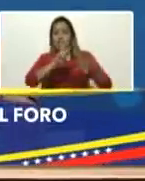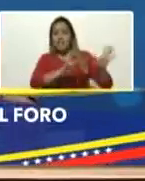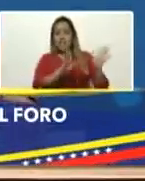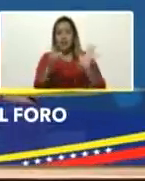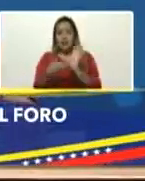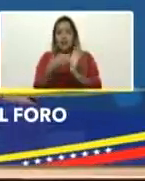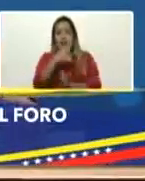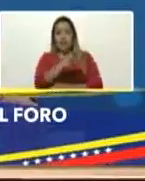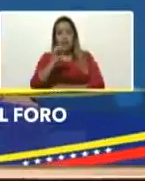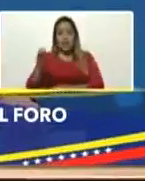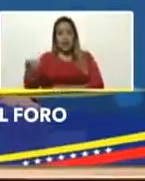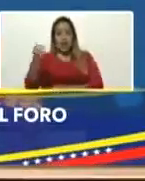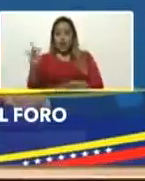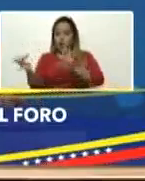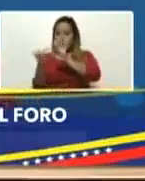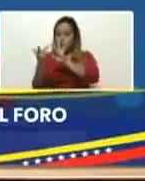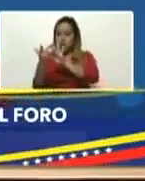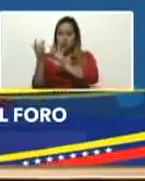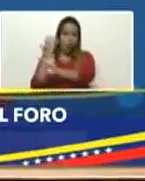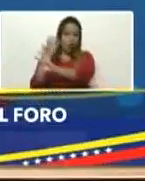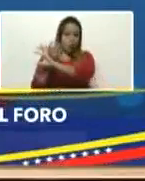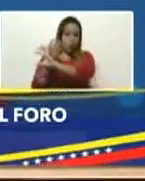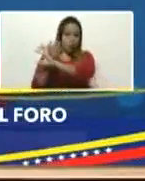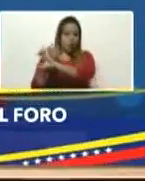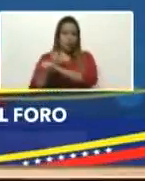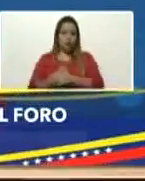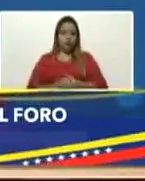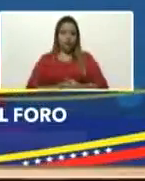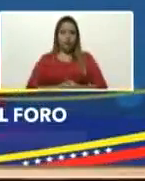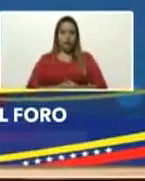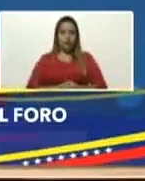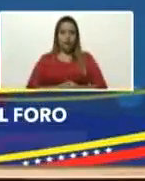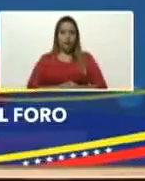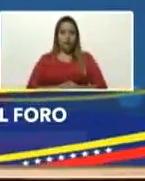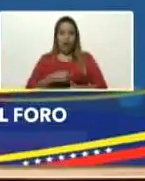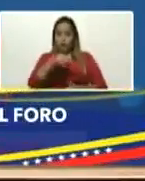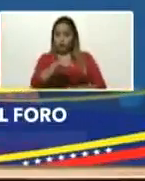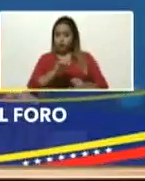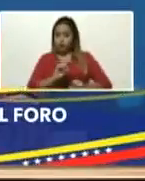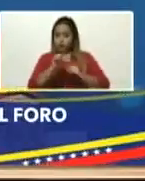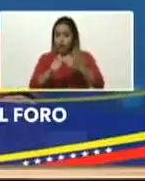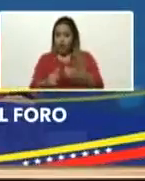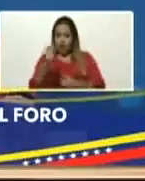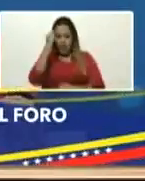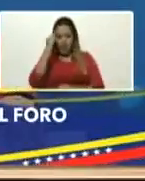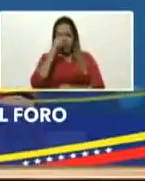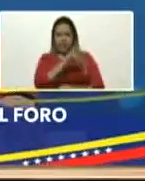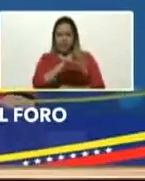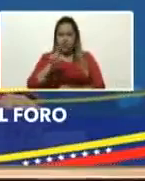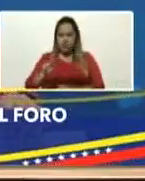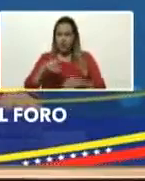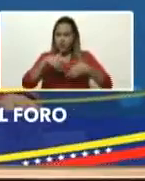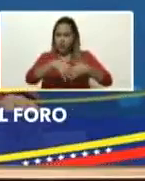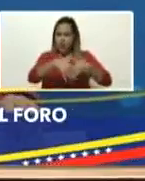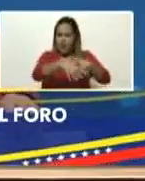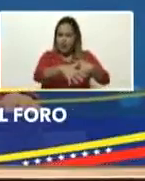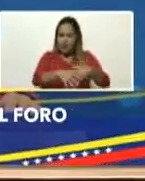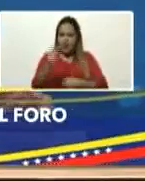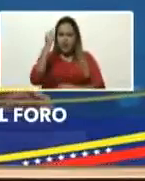a conectar vía virtual. Eso va a comenzar el día 21 con una marcha por el Día del